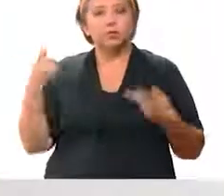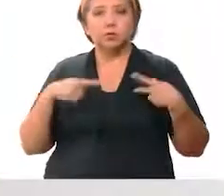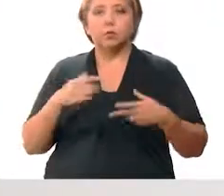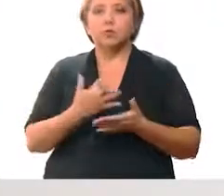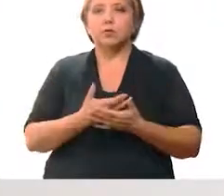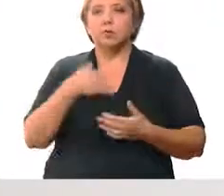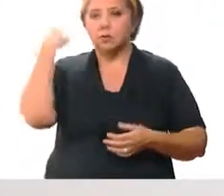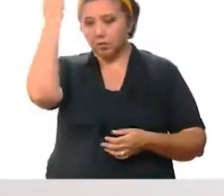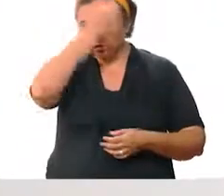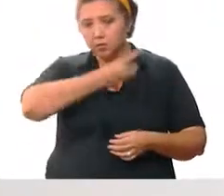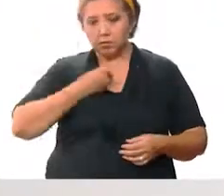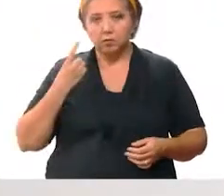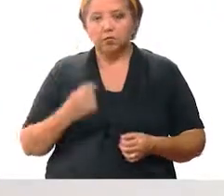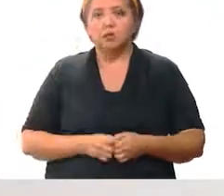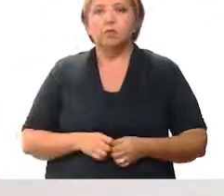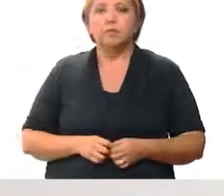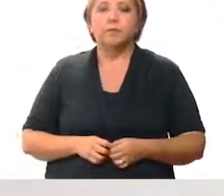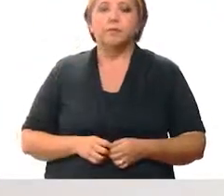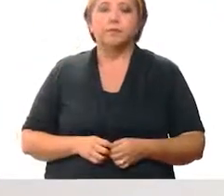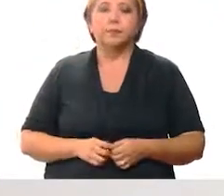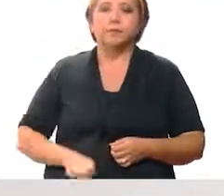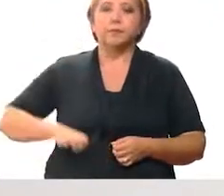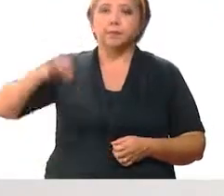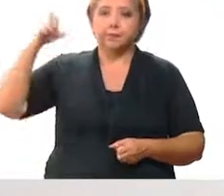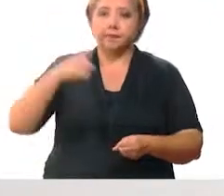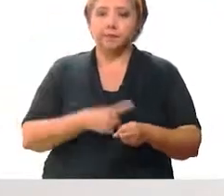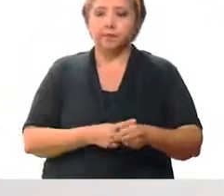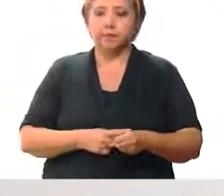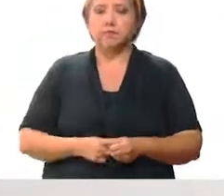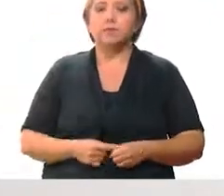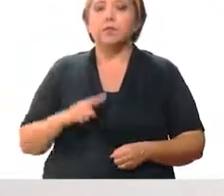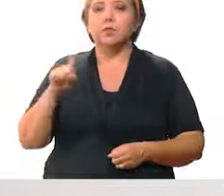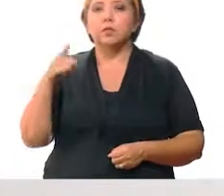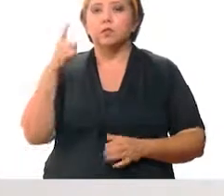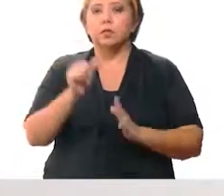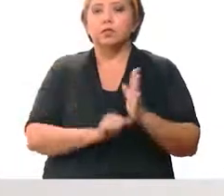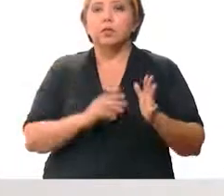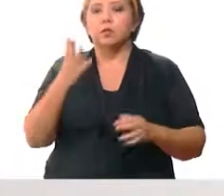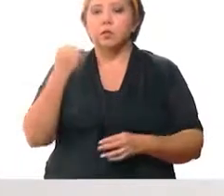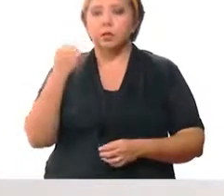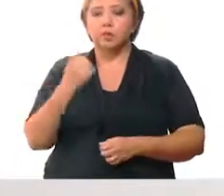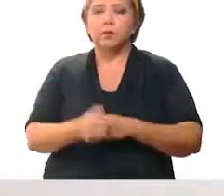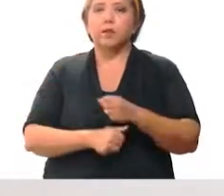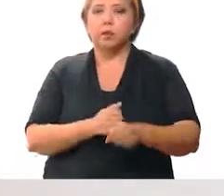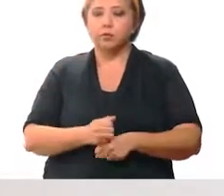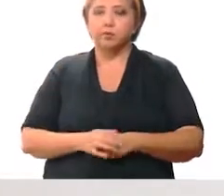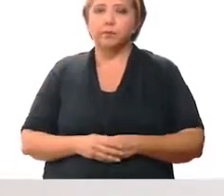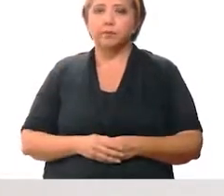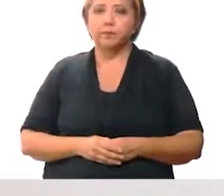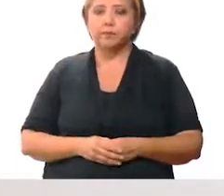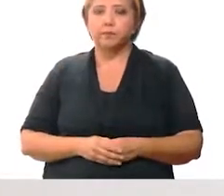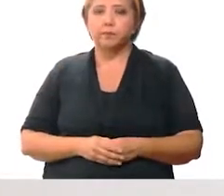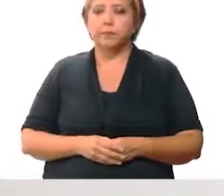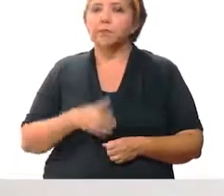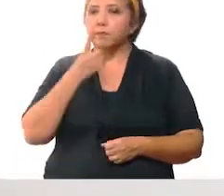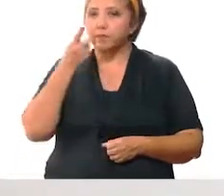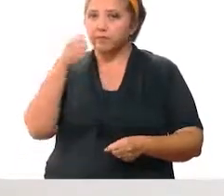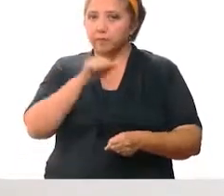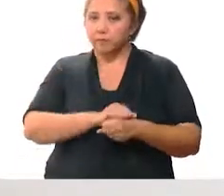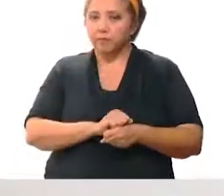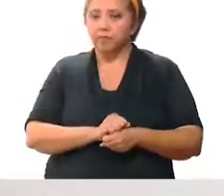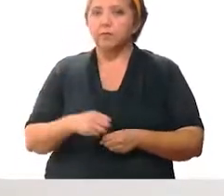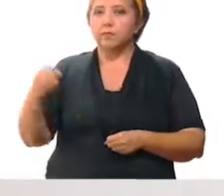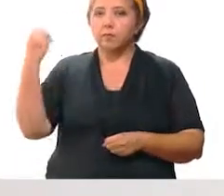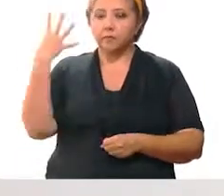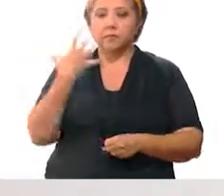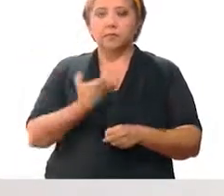otros pacientes a la espera de diagnóstico. El rango de edad de los casos es de 1 mes a 99 años. Los indicadores